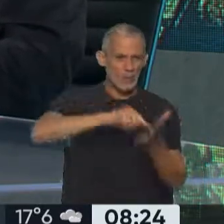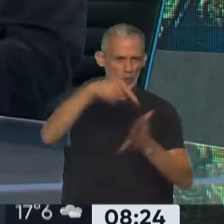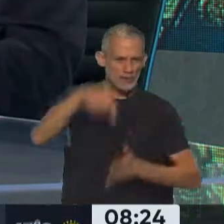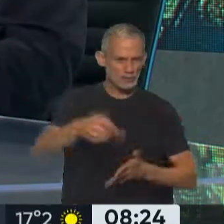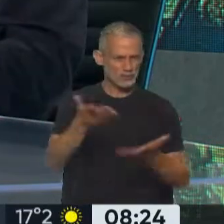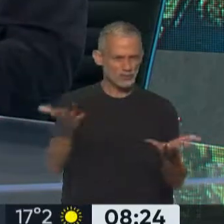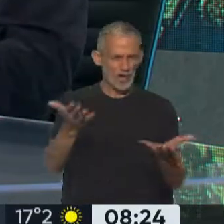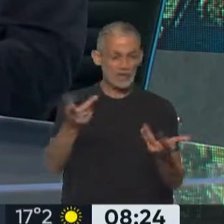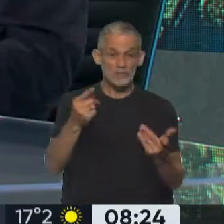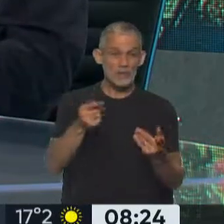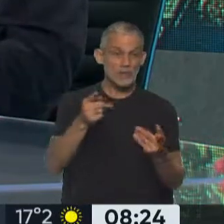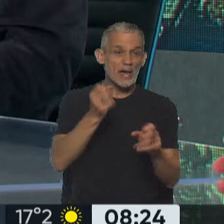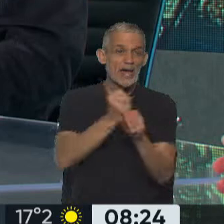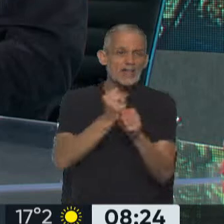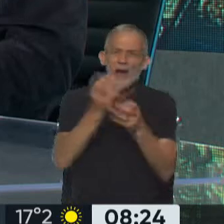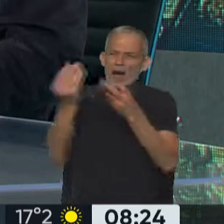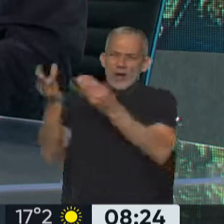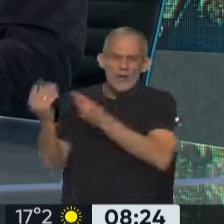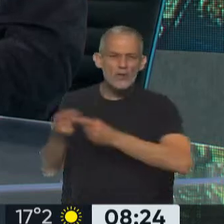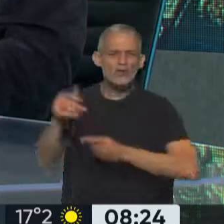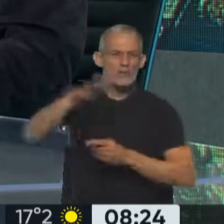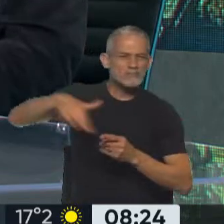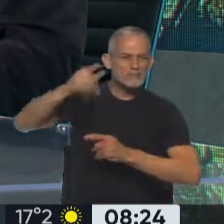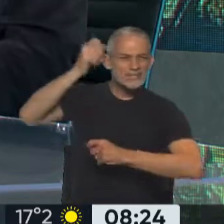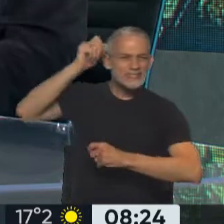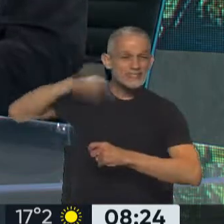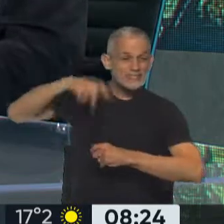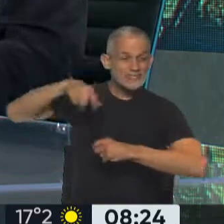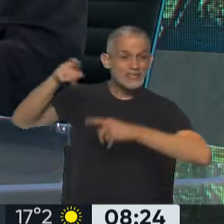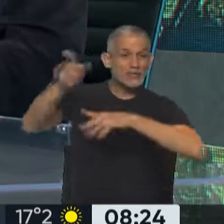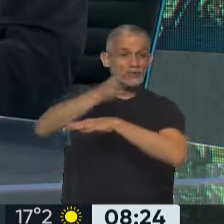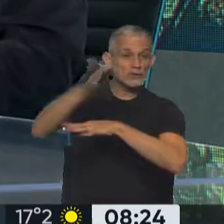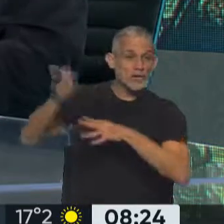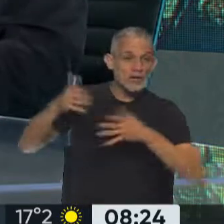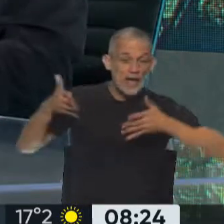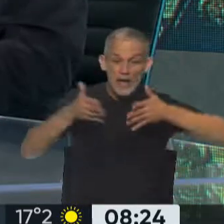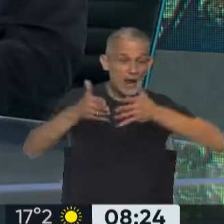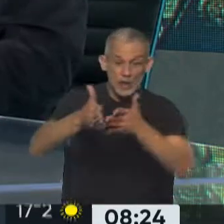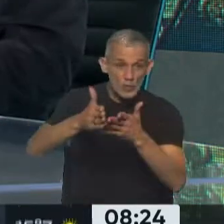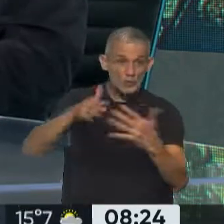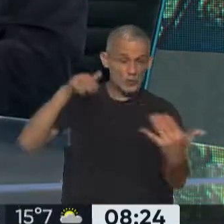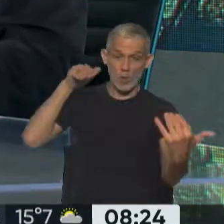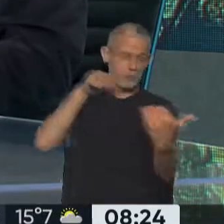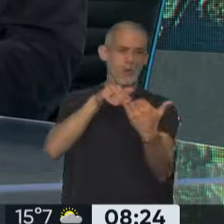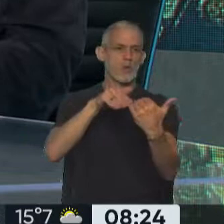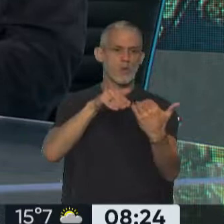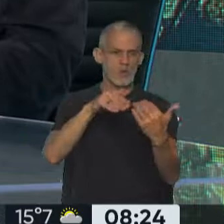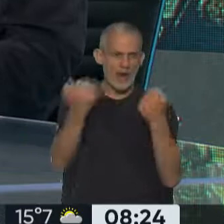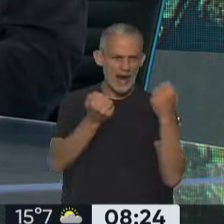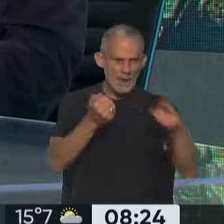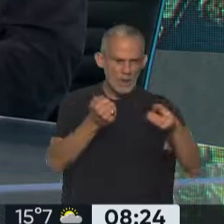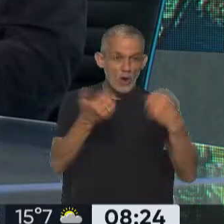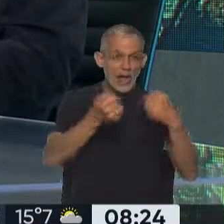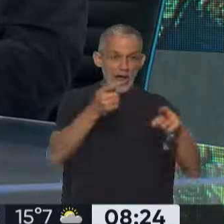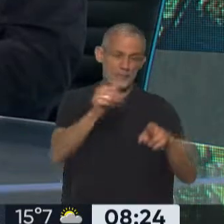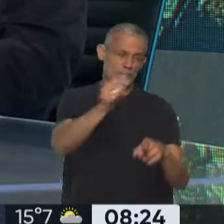que venían de realizar tareas solidarias en la zona del impenetrable Chaco y en la ruta Fueron embestidos por un camión el conductor de ese